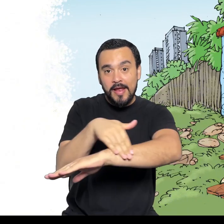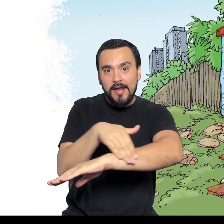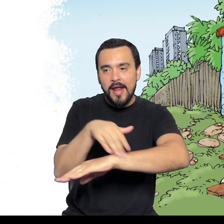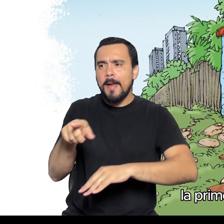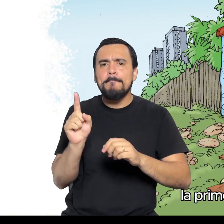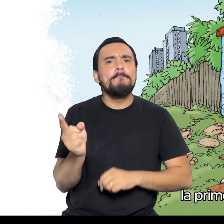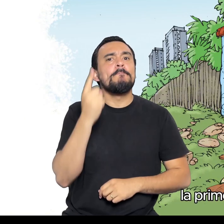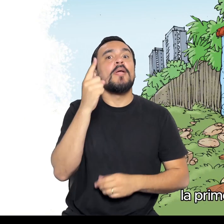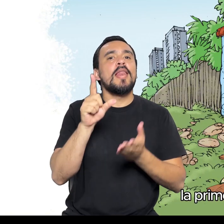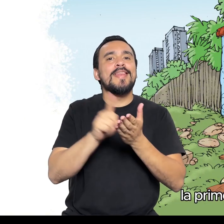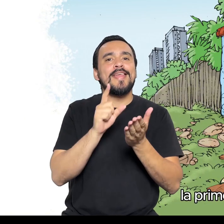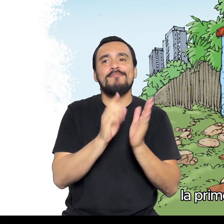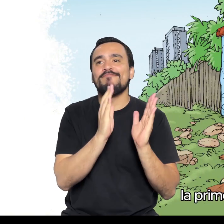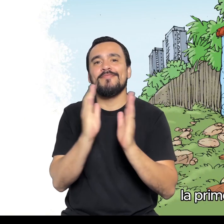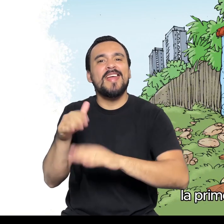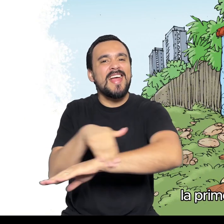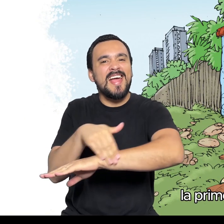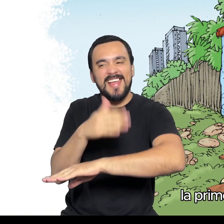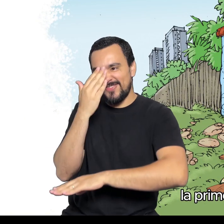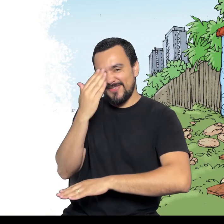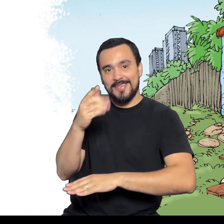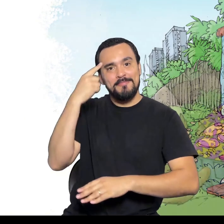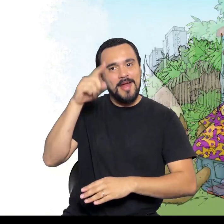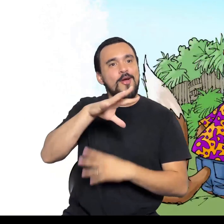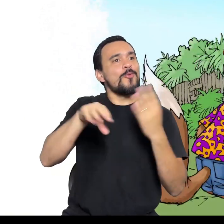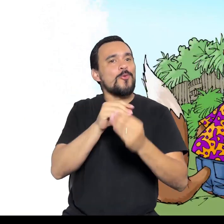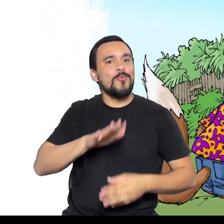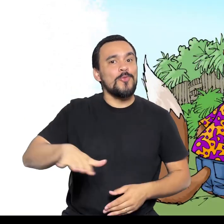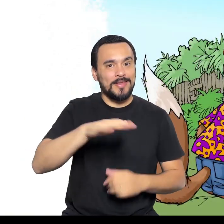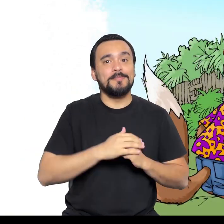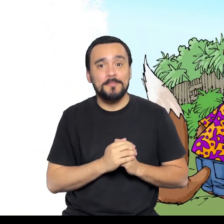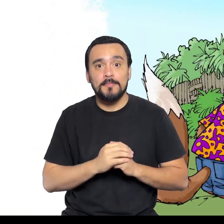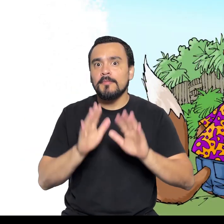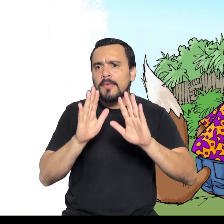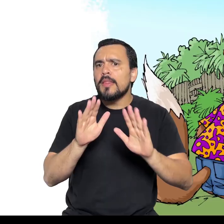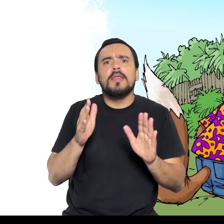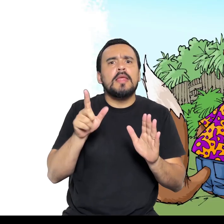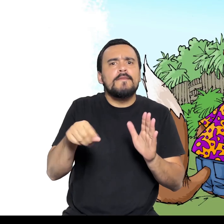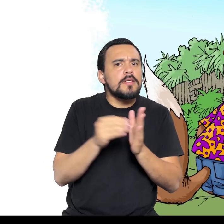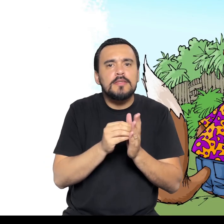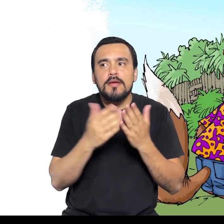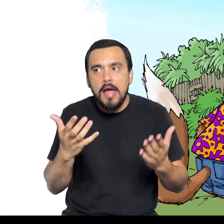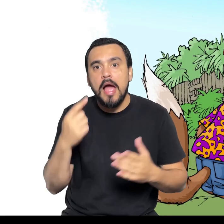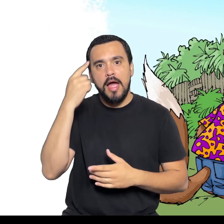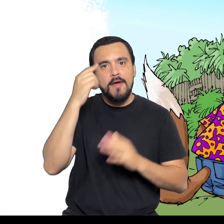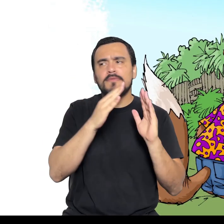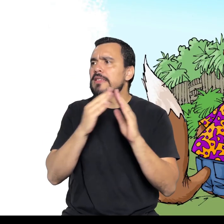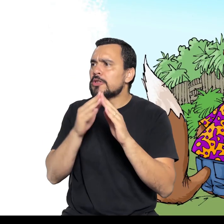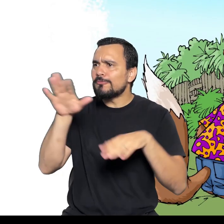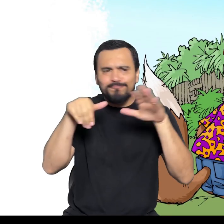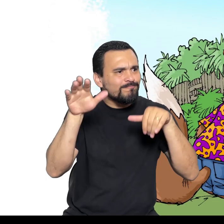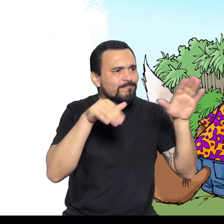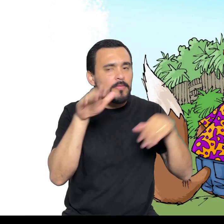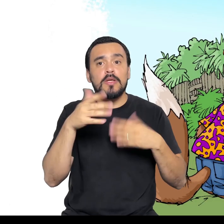casa la primera biblioteca callejera de la comunidad. El siguiente paso fue convocar al